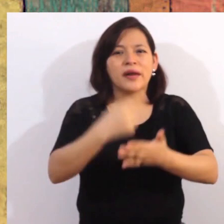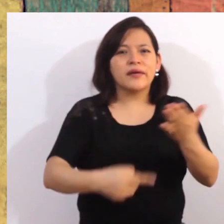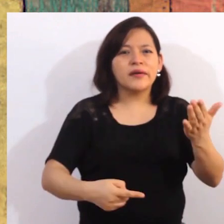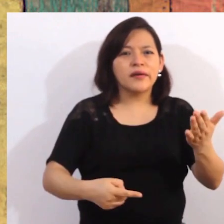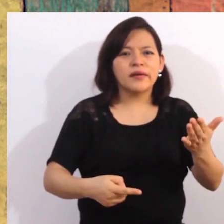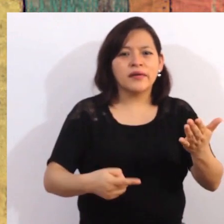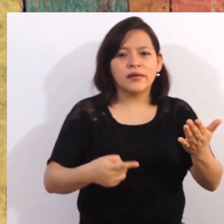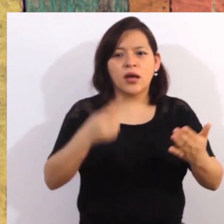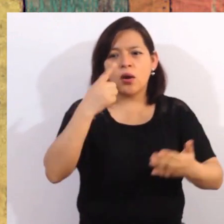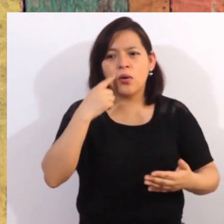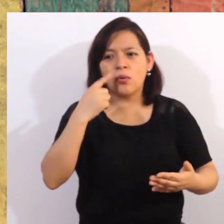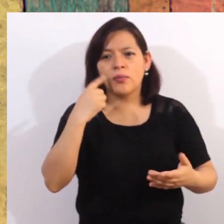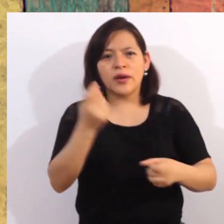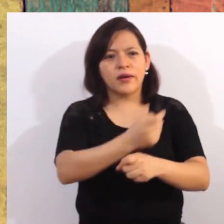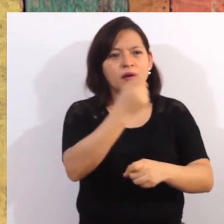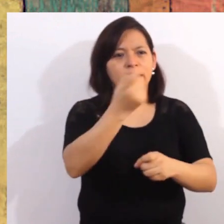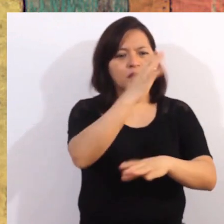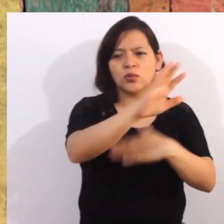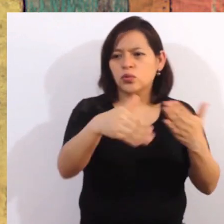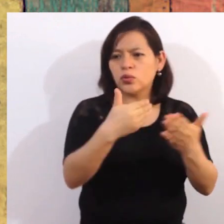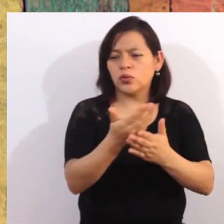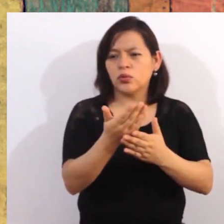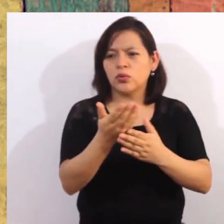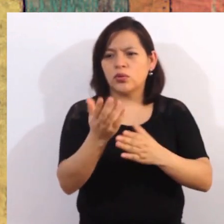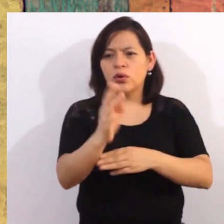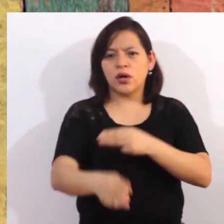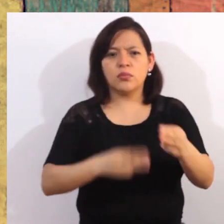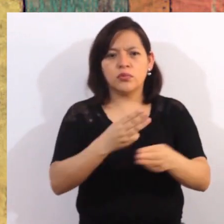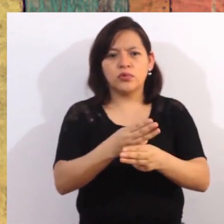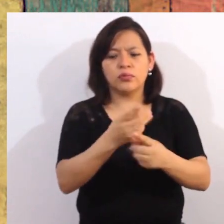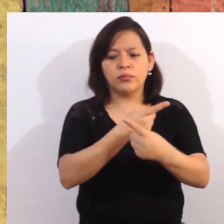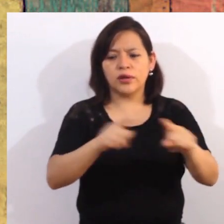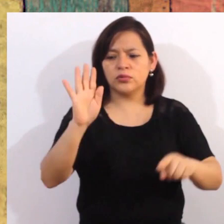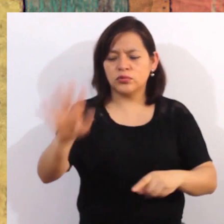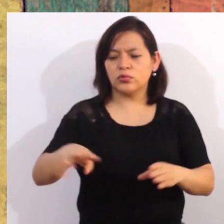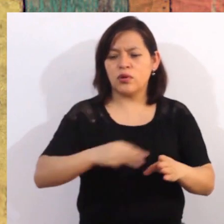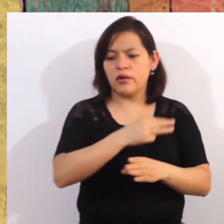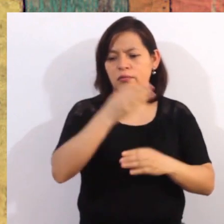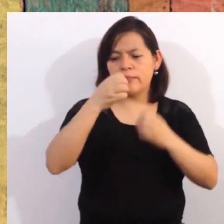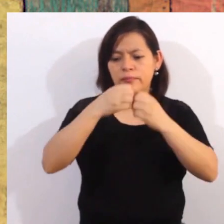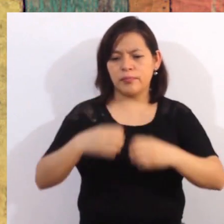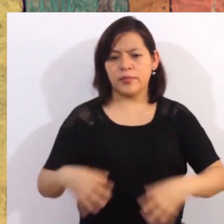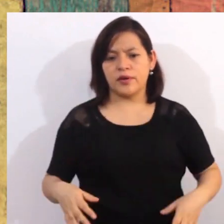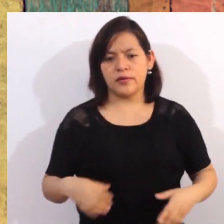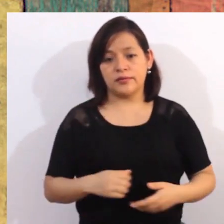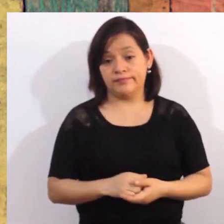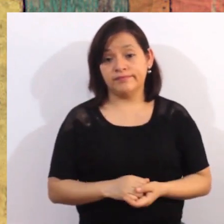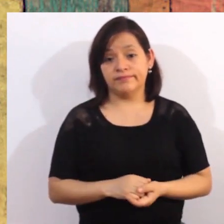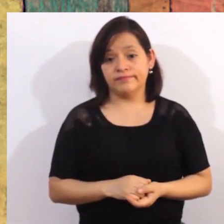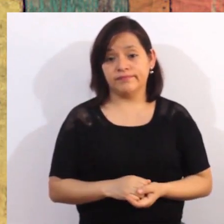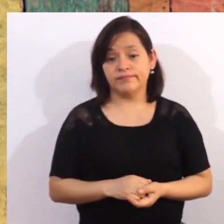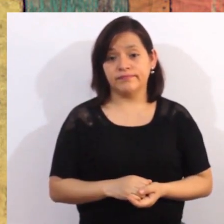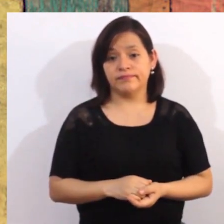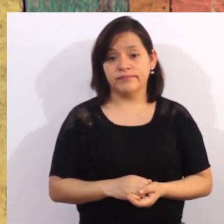sirve al hombre si ganare todo el mundo y perdiere su alma? Un pasaje que tiene que ver también con lo que sucedió